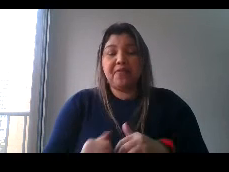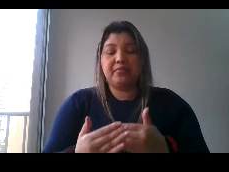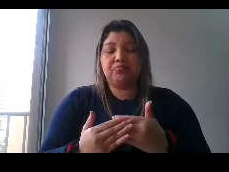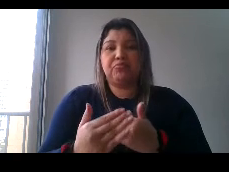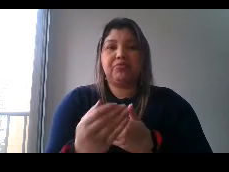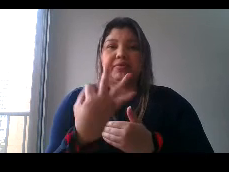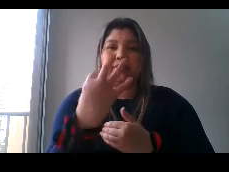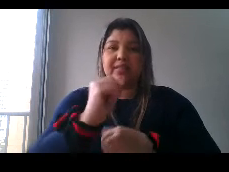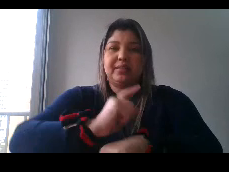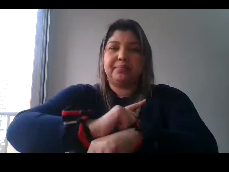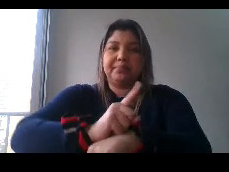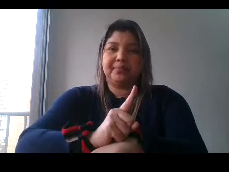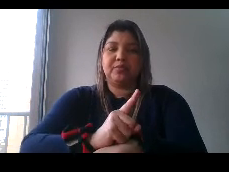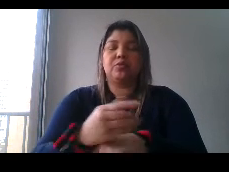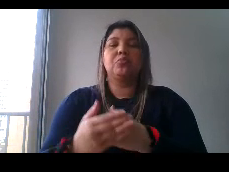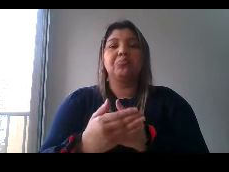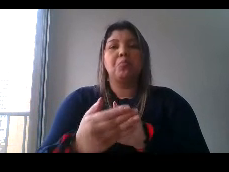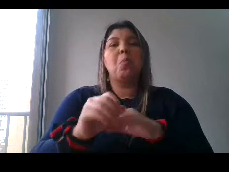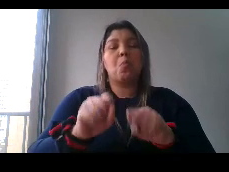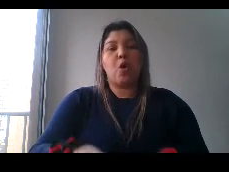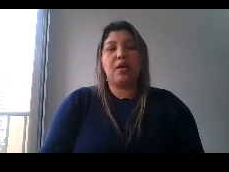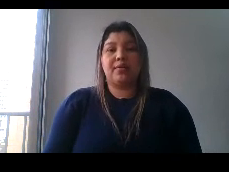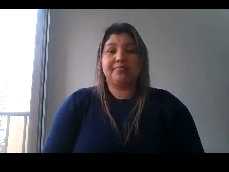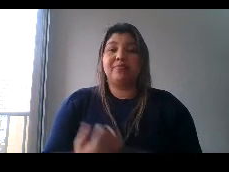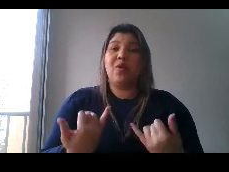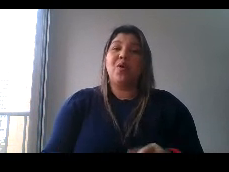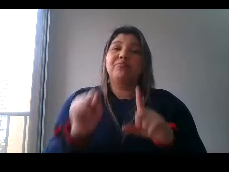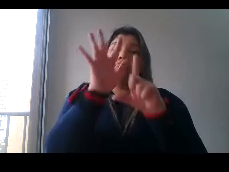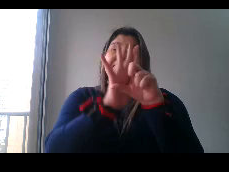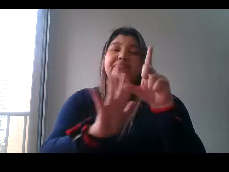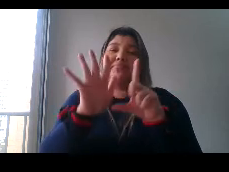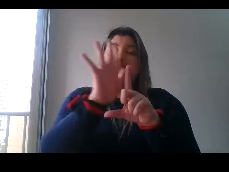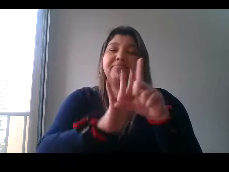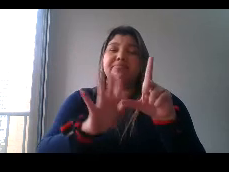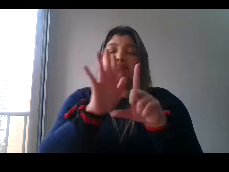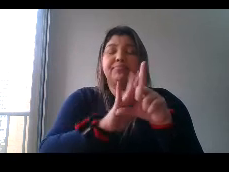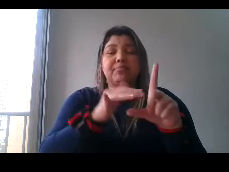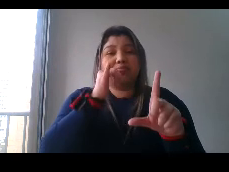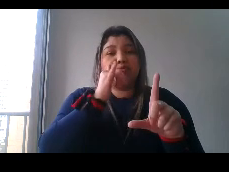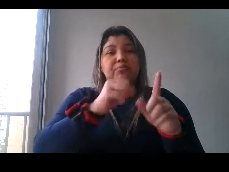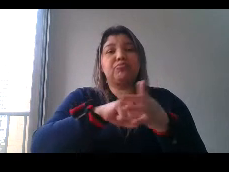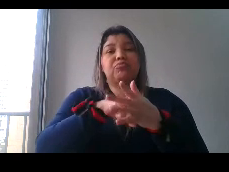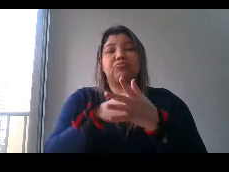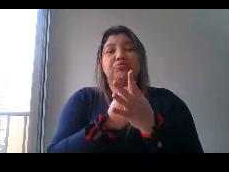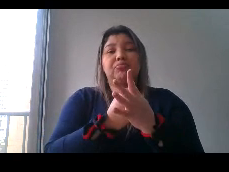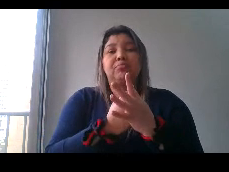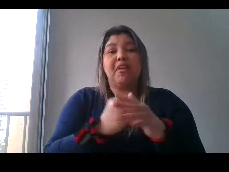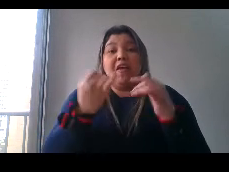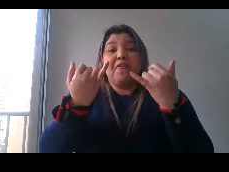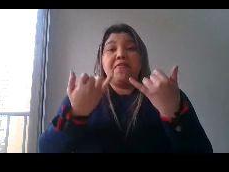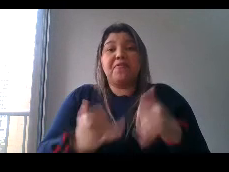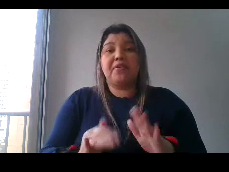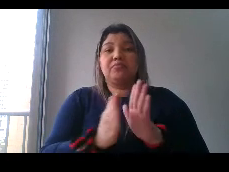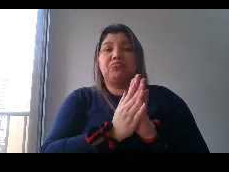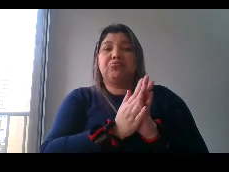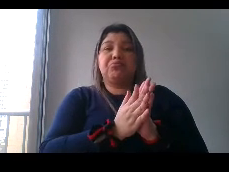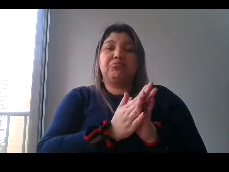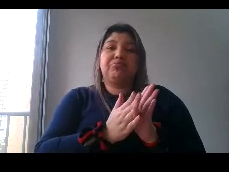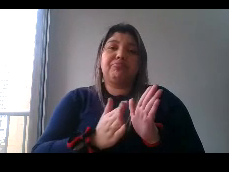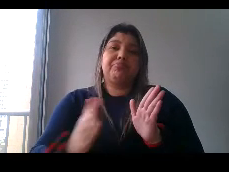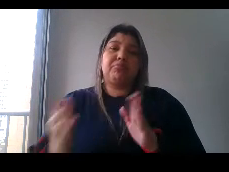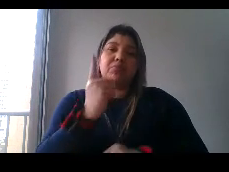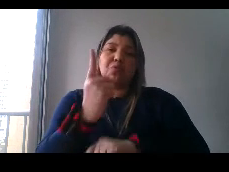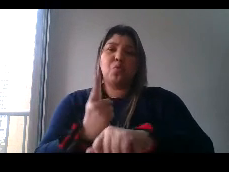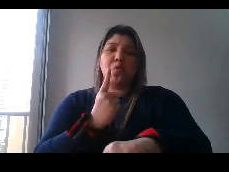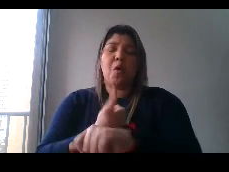esta formación estará disponible en aproximadamente 1 hora posterior a la finalización de este espacio